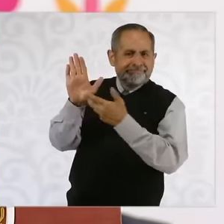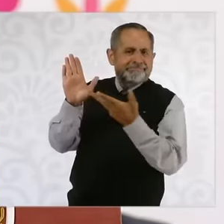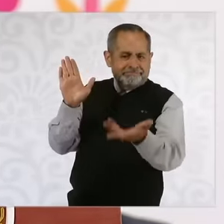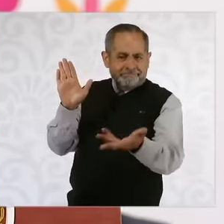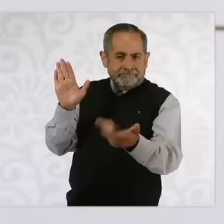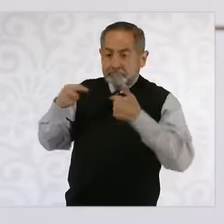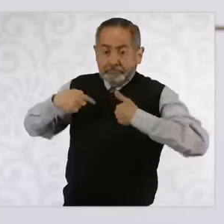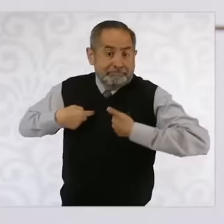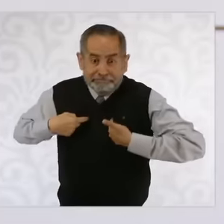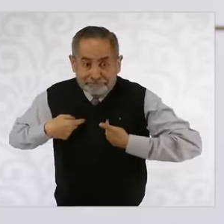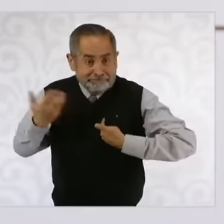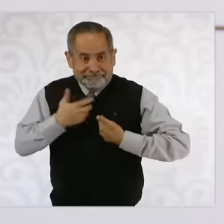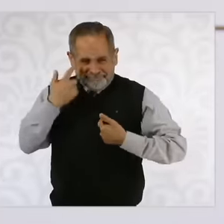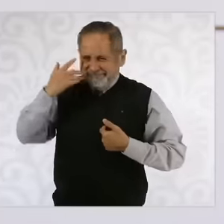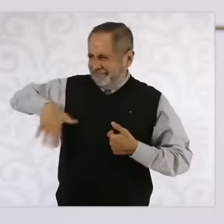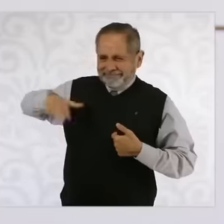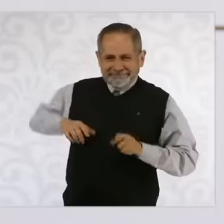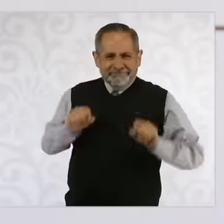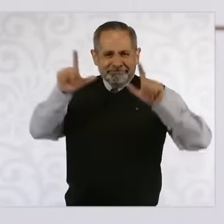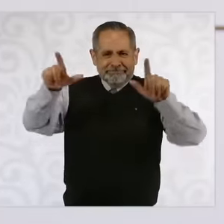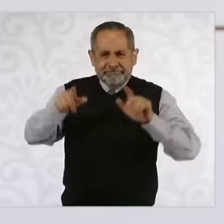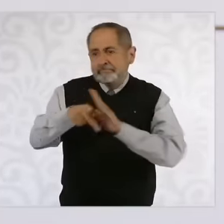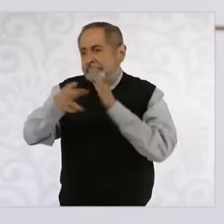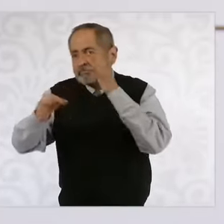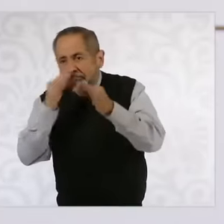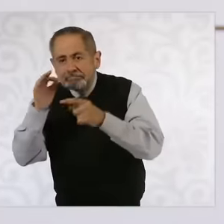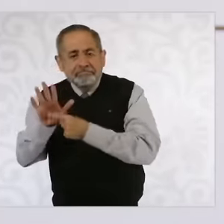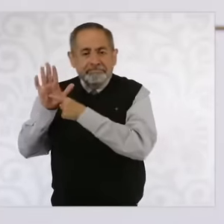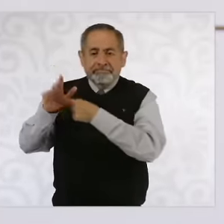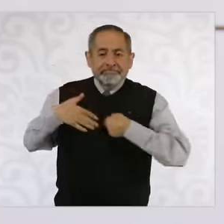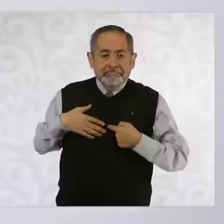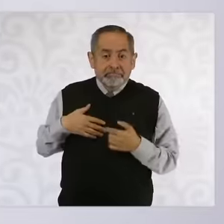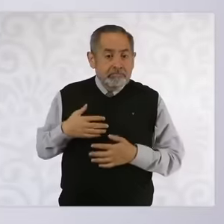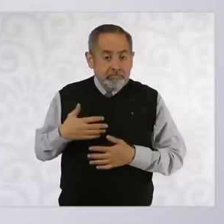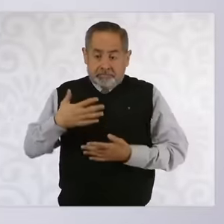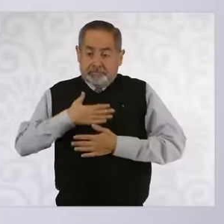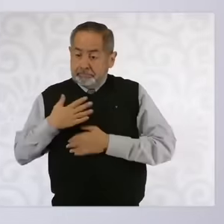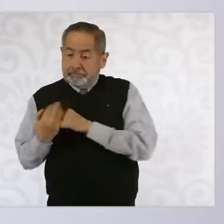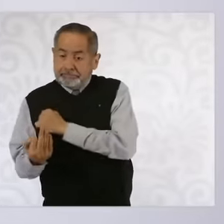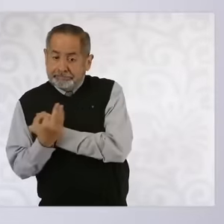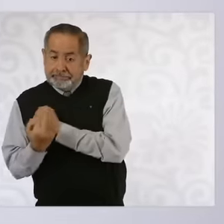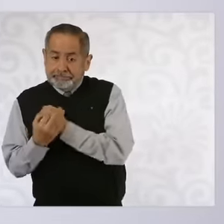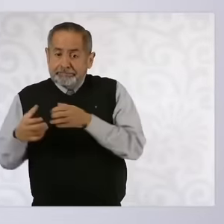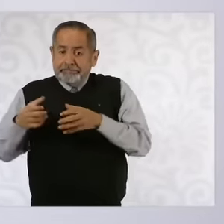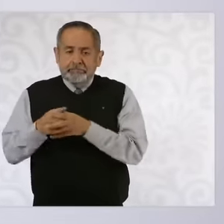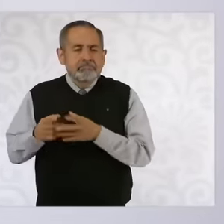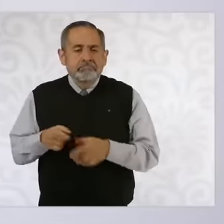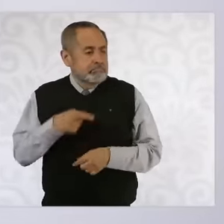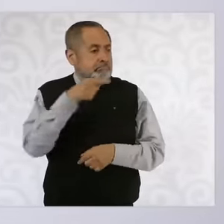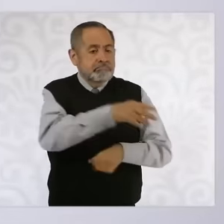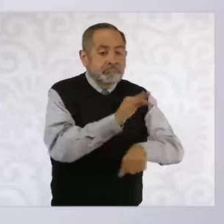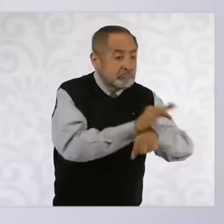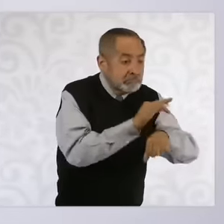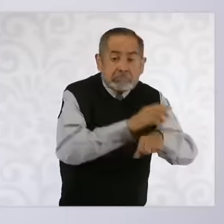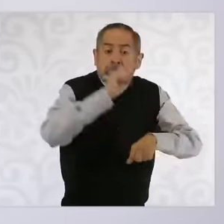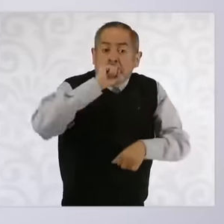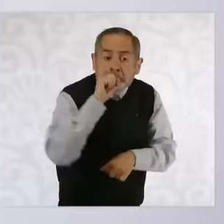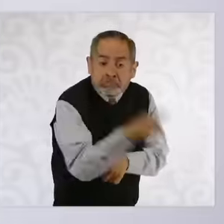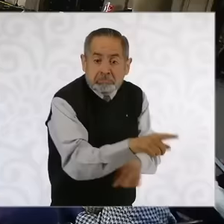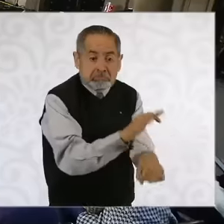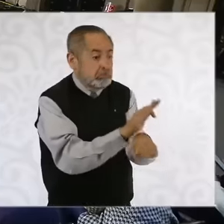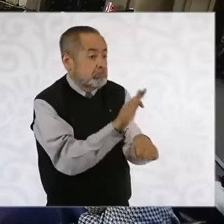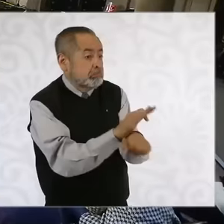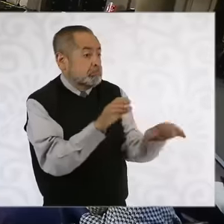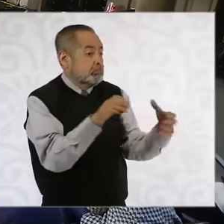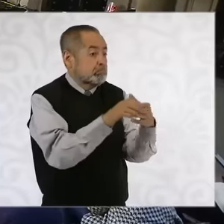de un medio de comunicación, de los mismos que defienden hoy al Poder Judicial y que